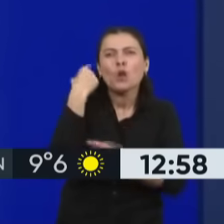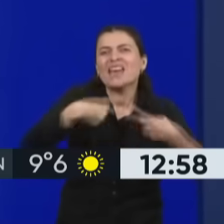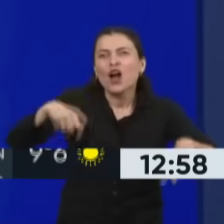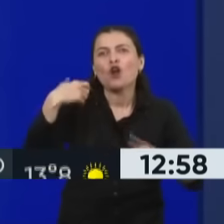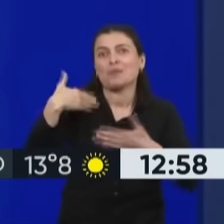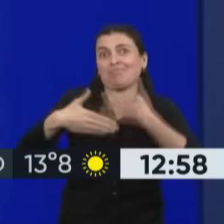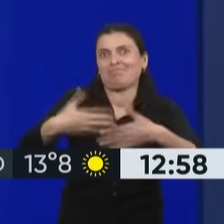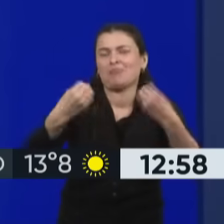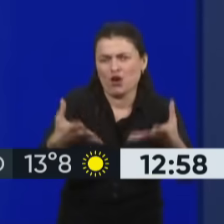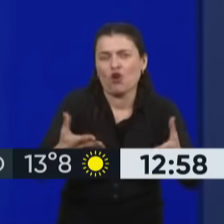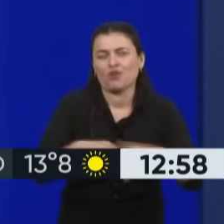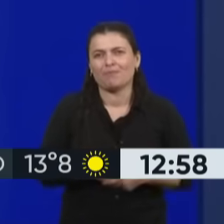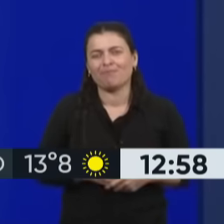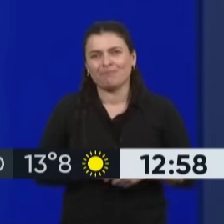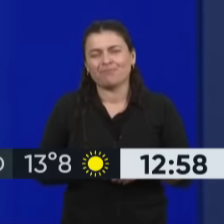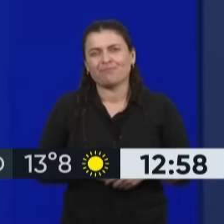hay